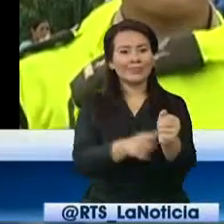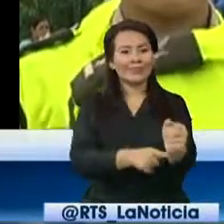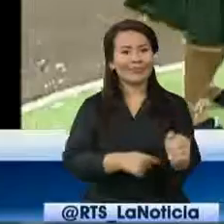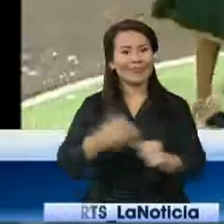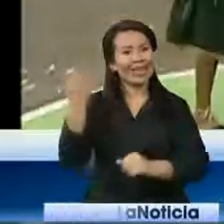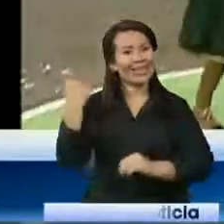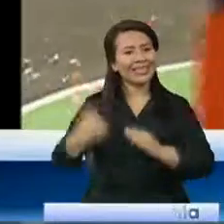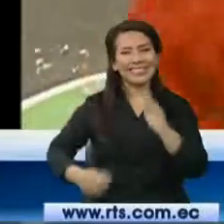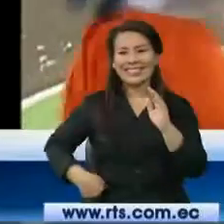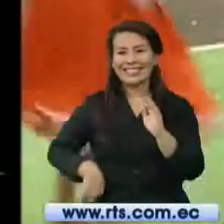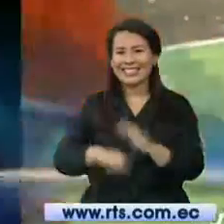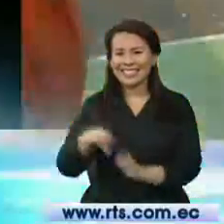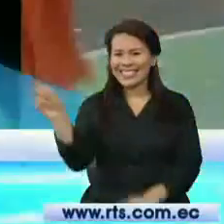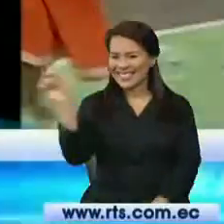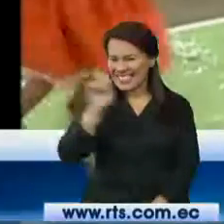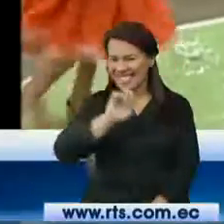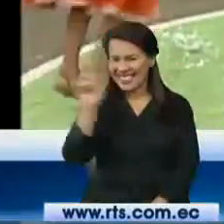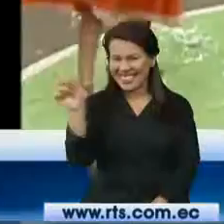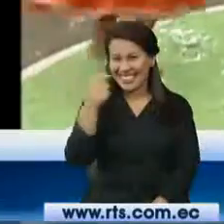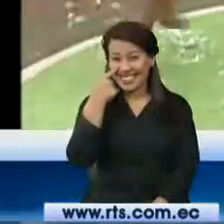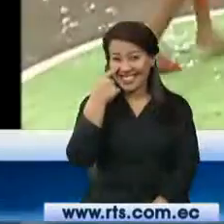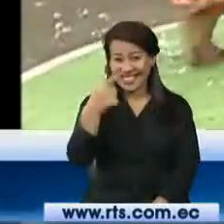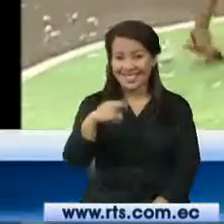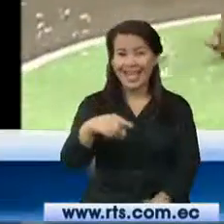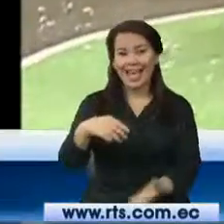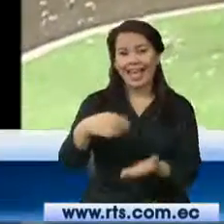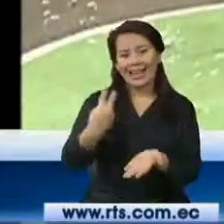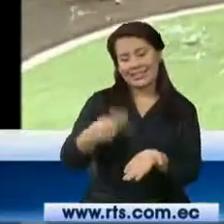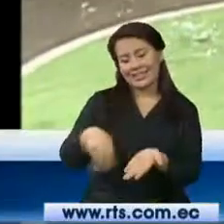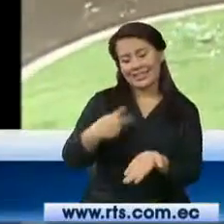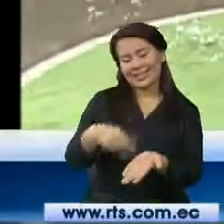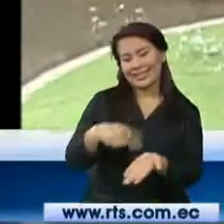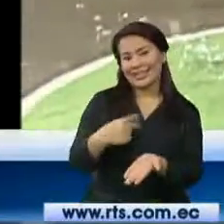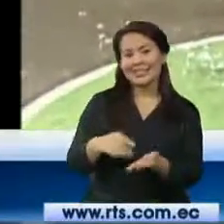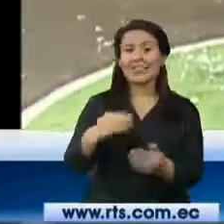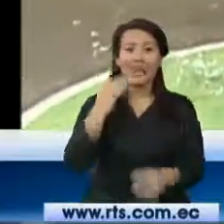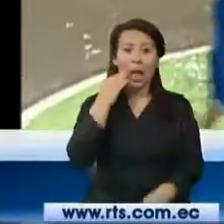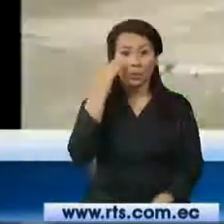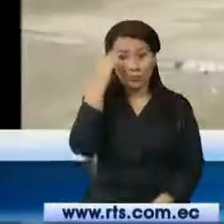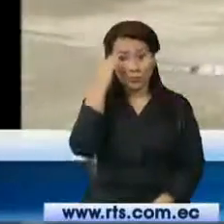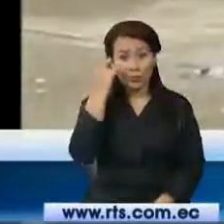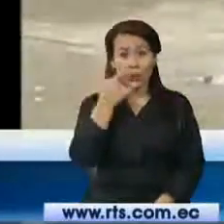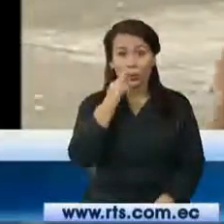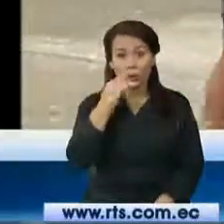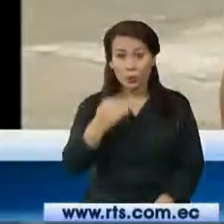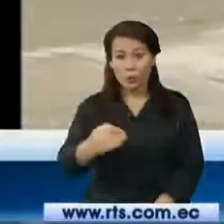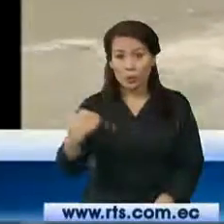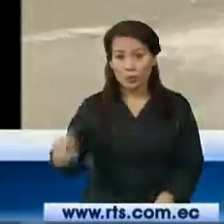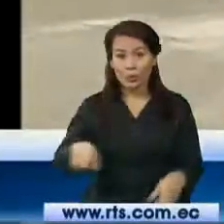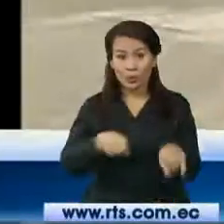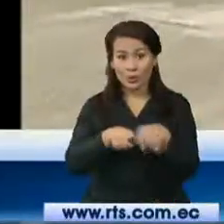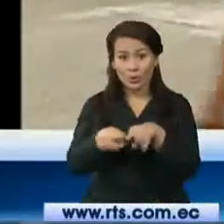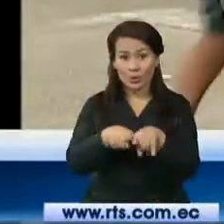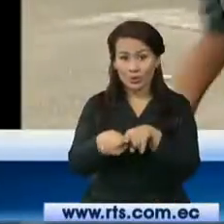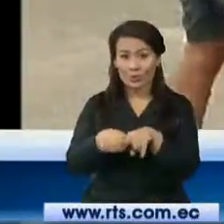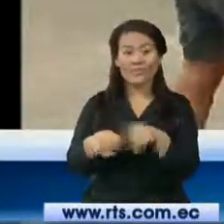pues. Se realizaron bailes folclóricos entre grandes y chicos.